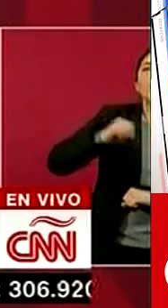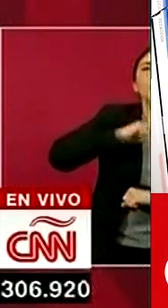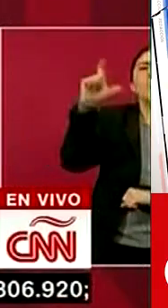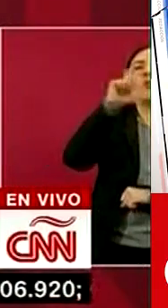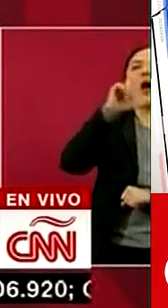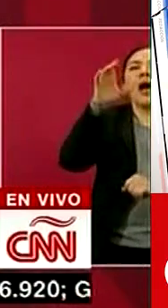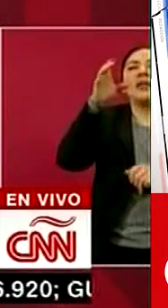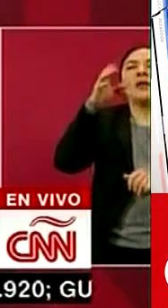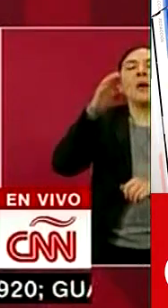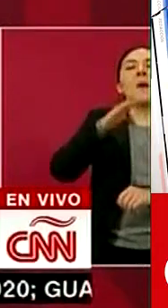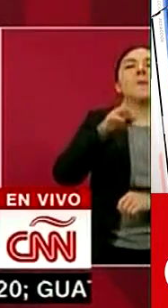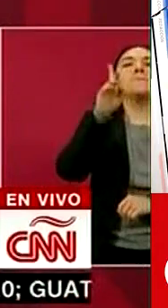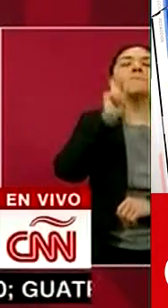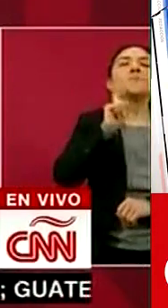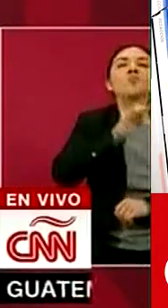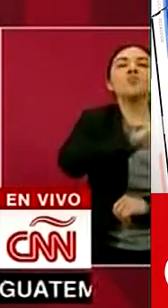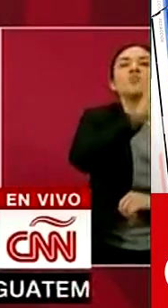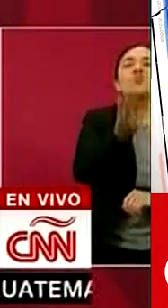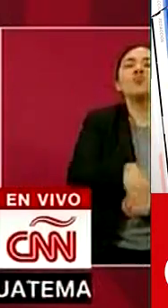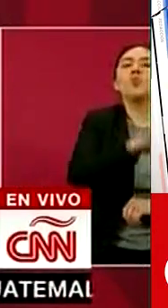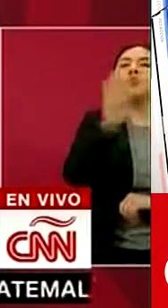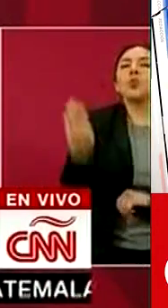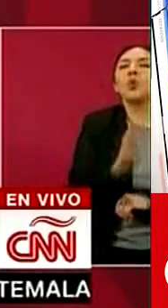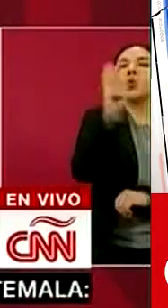la ministra o